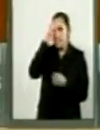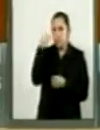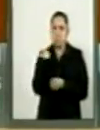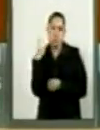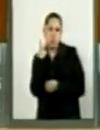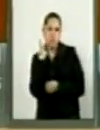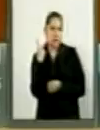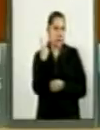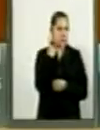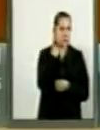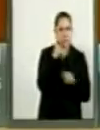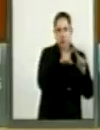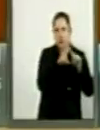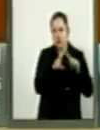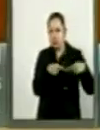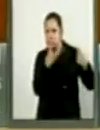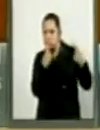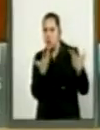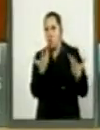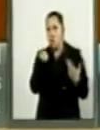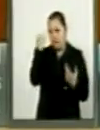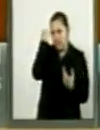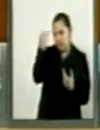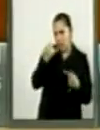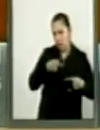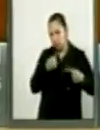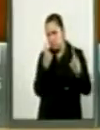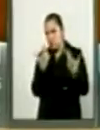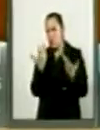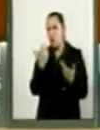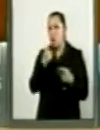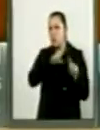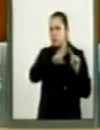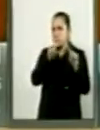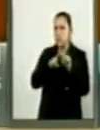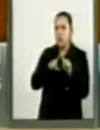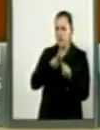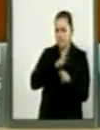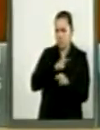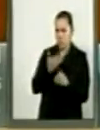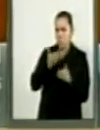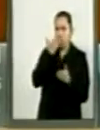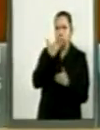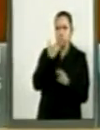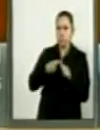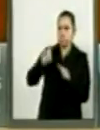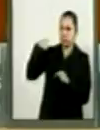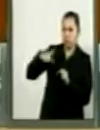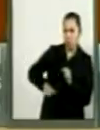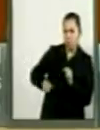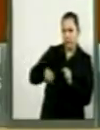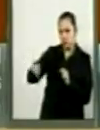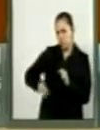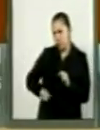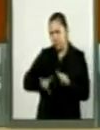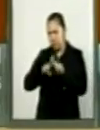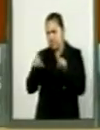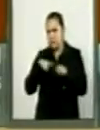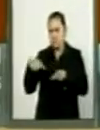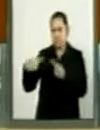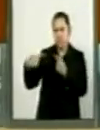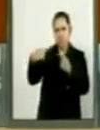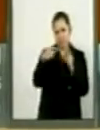o el ascenso de ideologías xenófobas y de viejos y nuevos nacionalismos como los que hoy han surgido en otras latitudes y